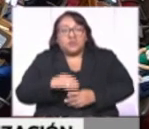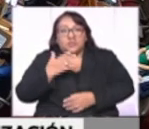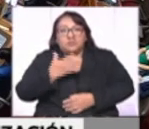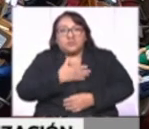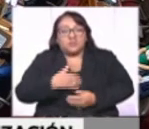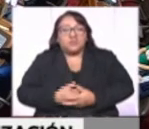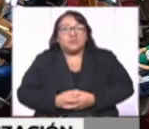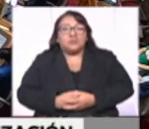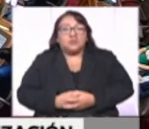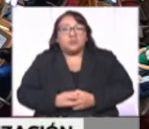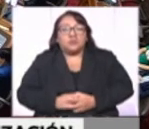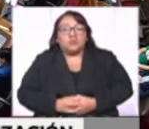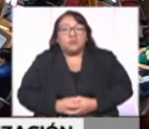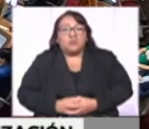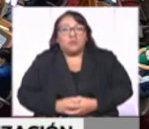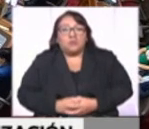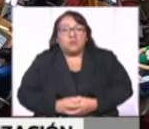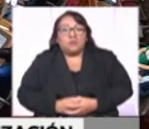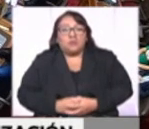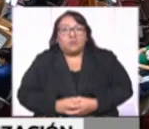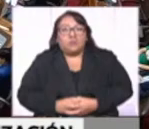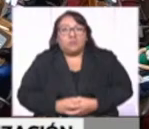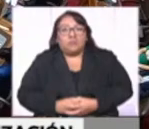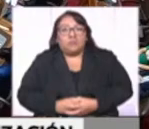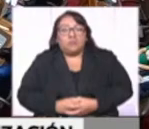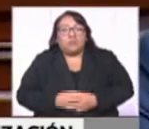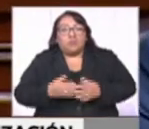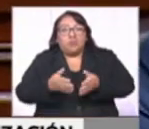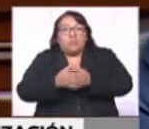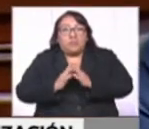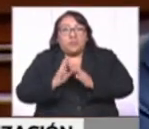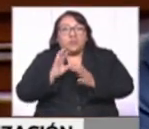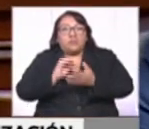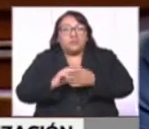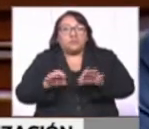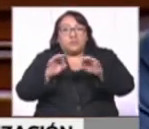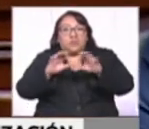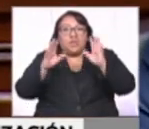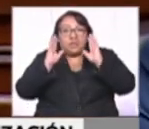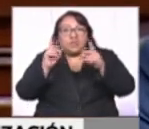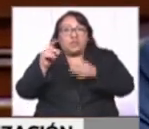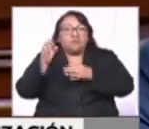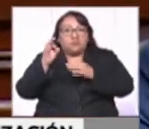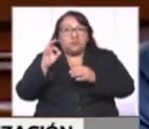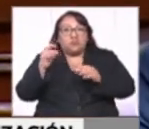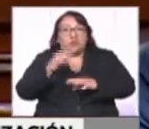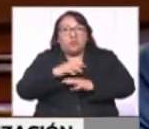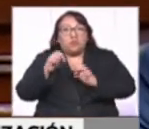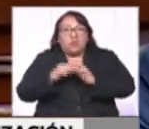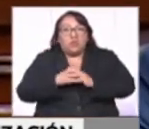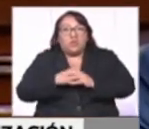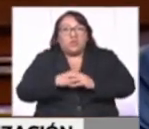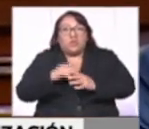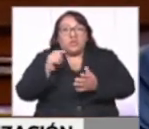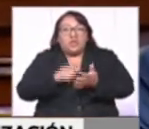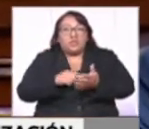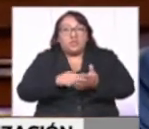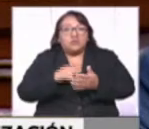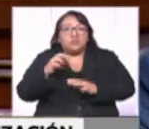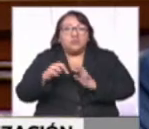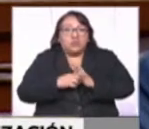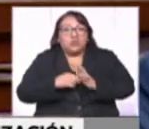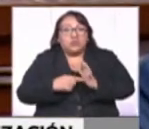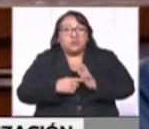gracias, presidente. Nuevamente, yo pediría que se preste mayor atención a las exposiciones de los proyectos. Este es un